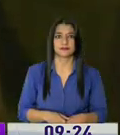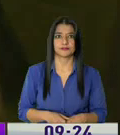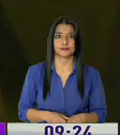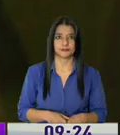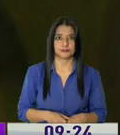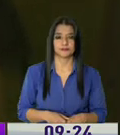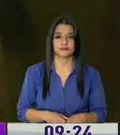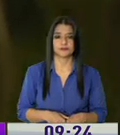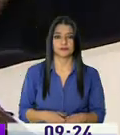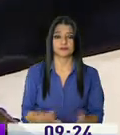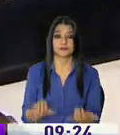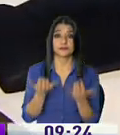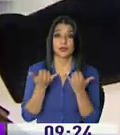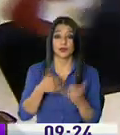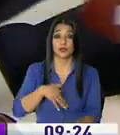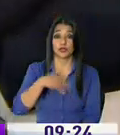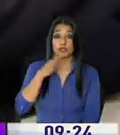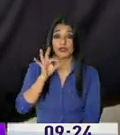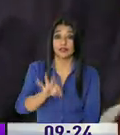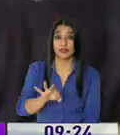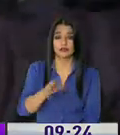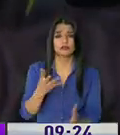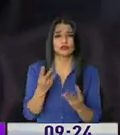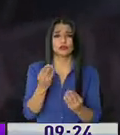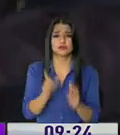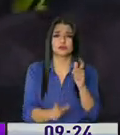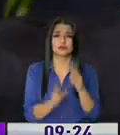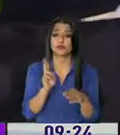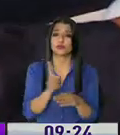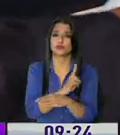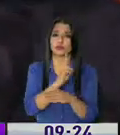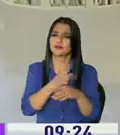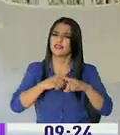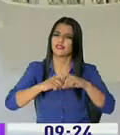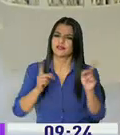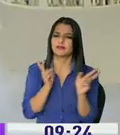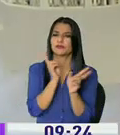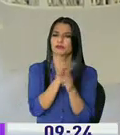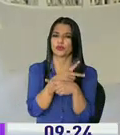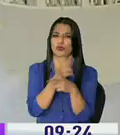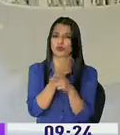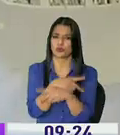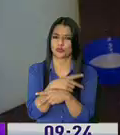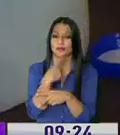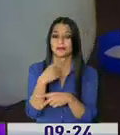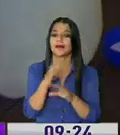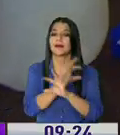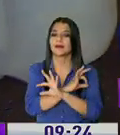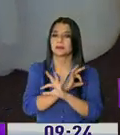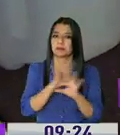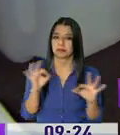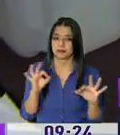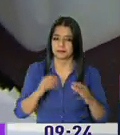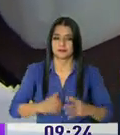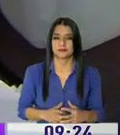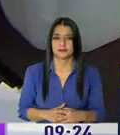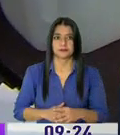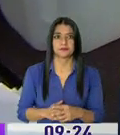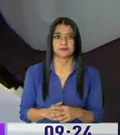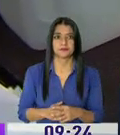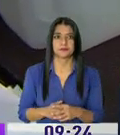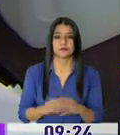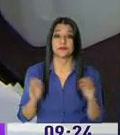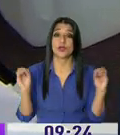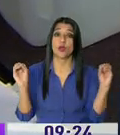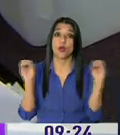La actual pandemia ha obligado a muchos a utilizar diferentes productos antisépticos. Incluso